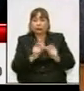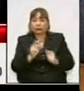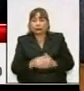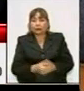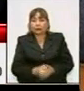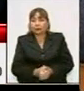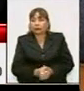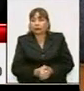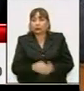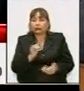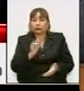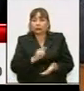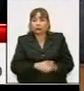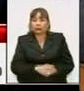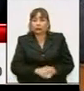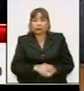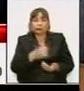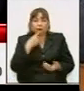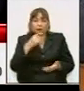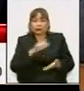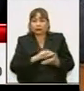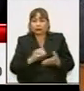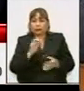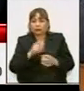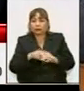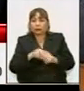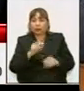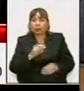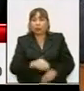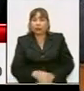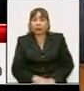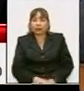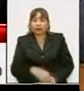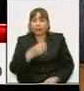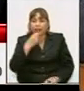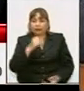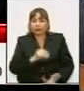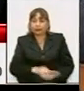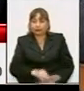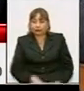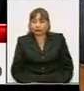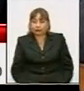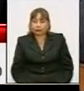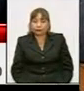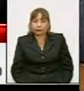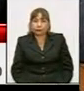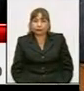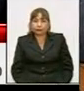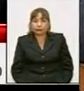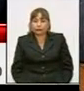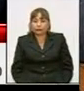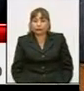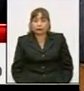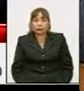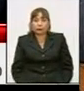y denuncié el caso porque era directamente cosas,